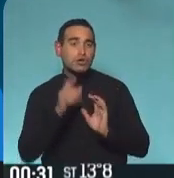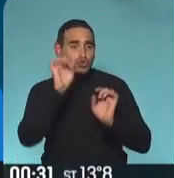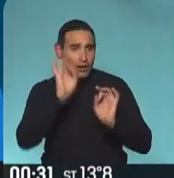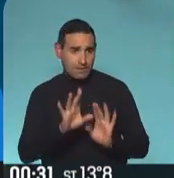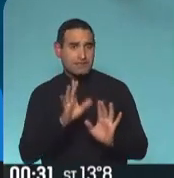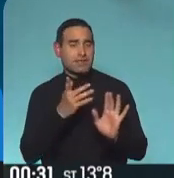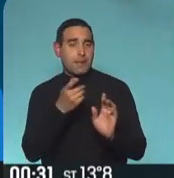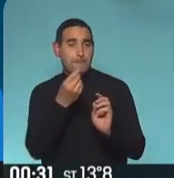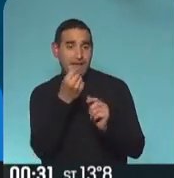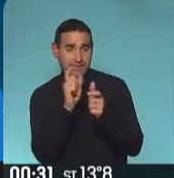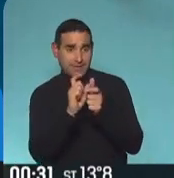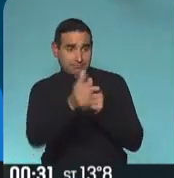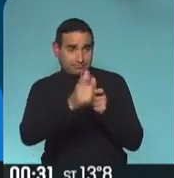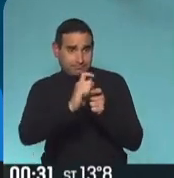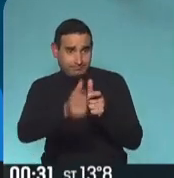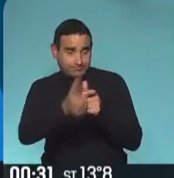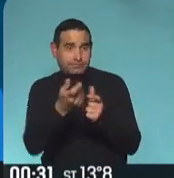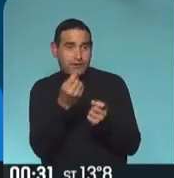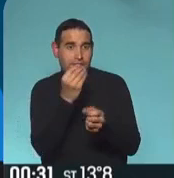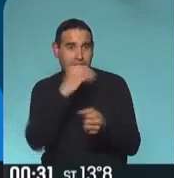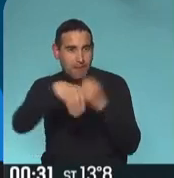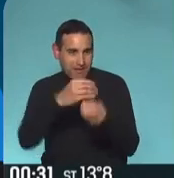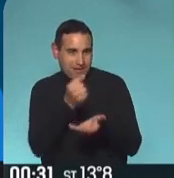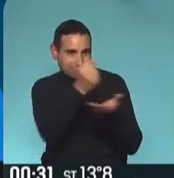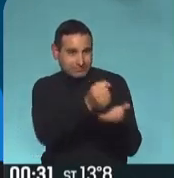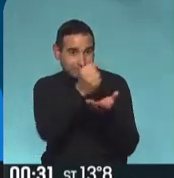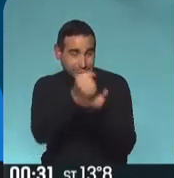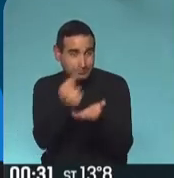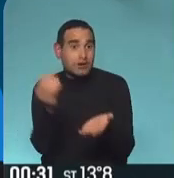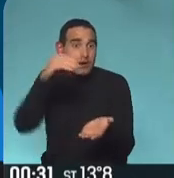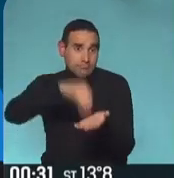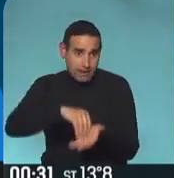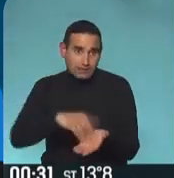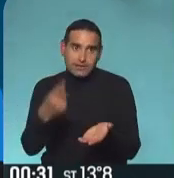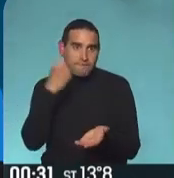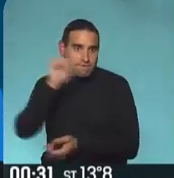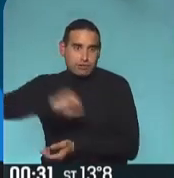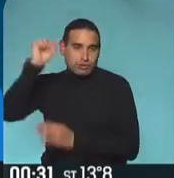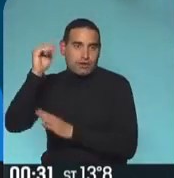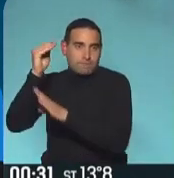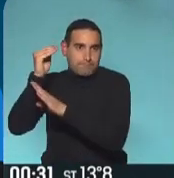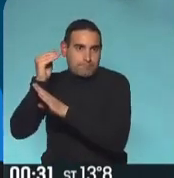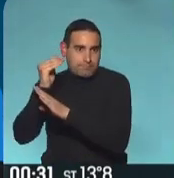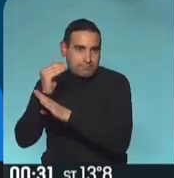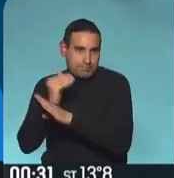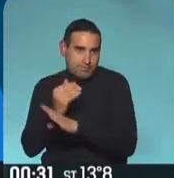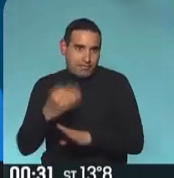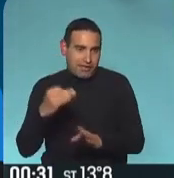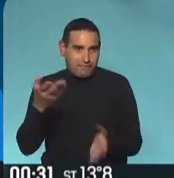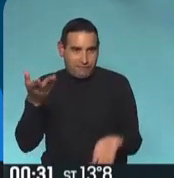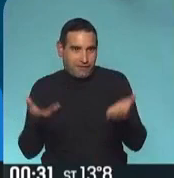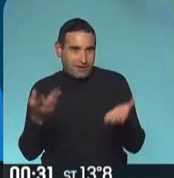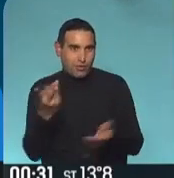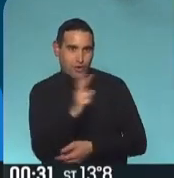fortalecimiento de las transferencias para las familias, sino también medidas tendientes a reducir la inflación inercial, digamos. Mm, Y eso se